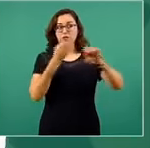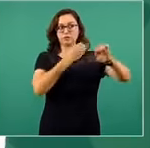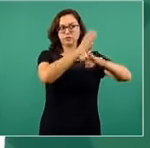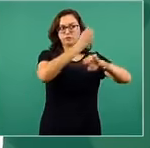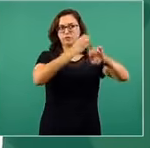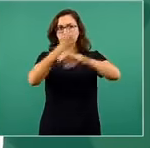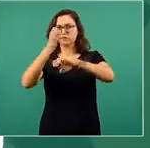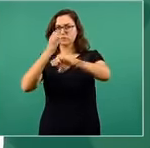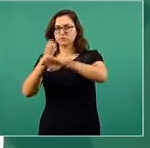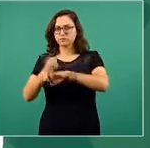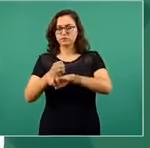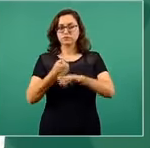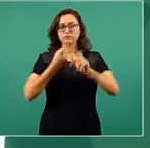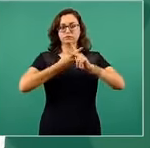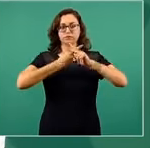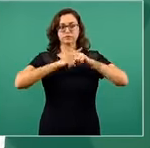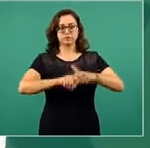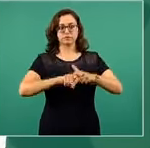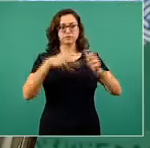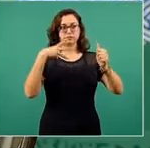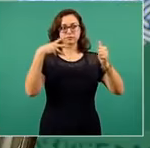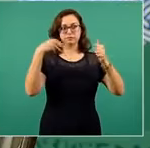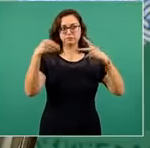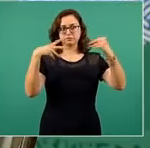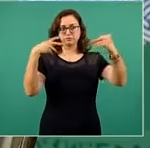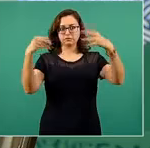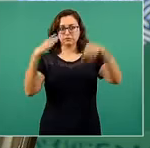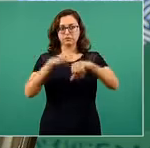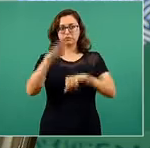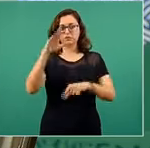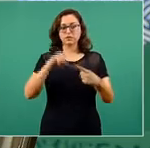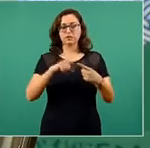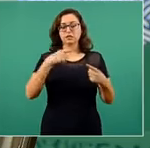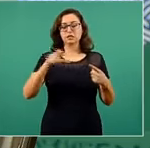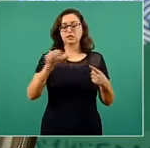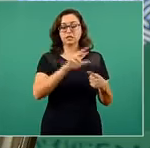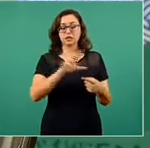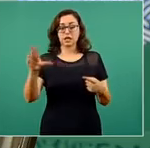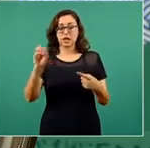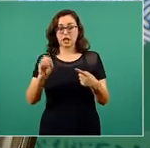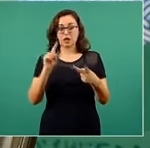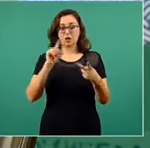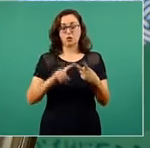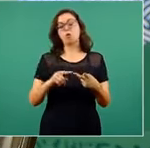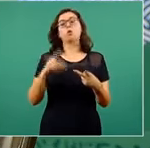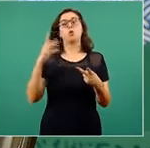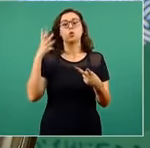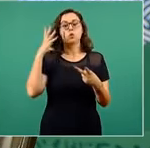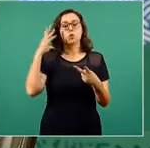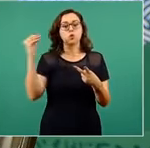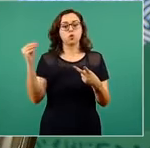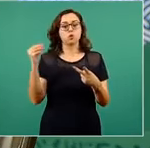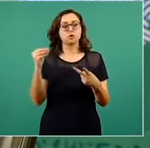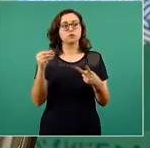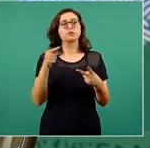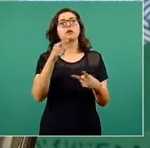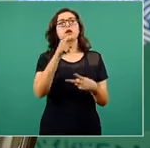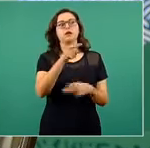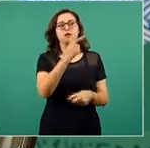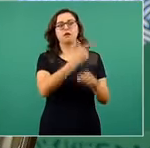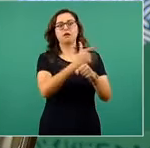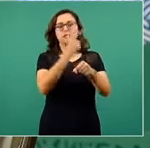las que hemos estado mencionando, Quintana Roo, Colima, pudieran estar retardando esa